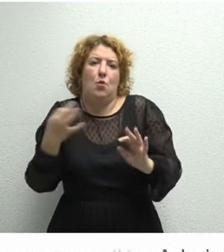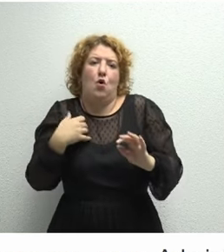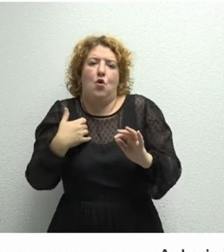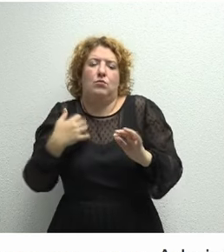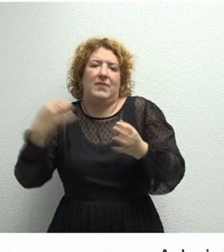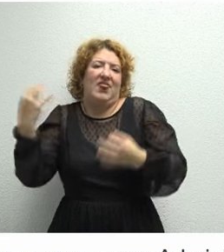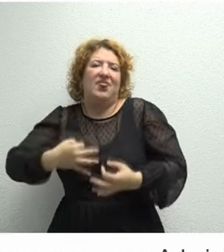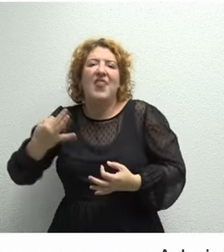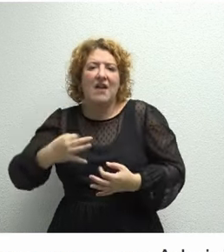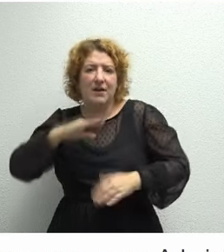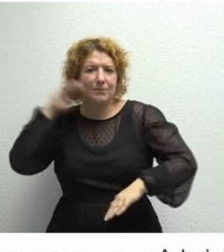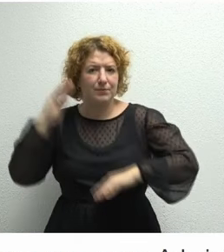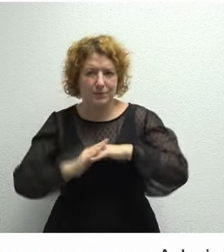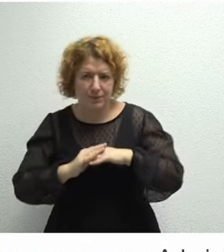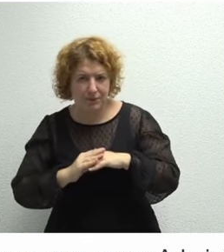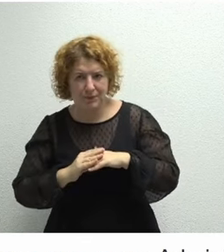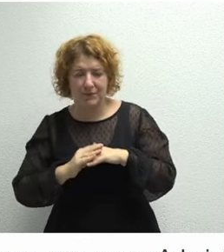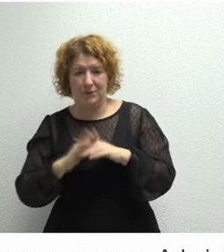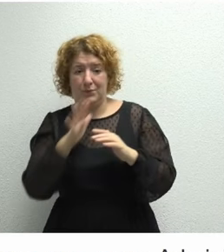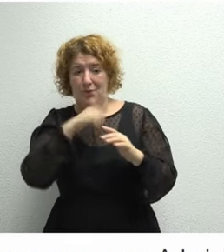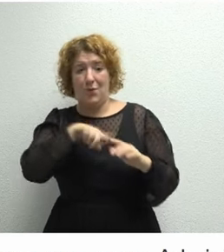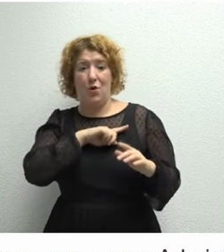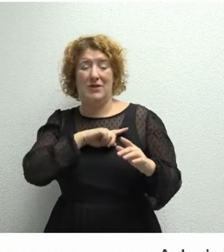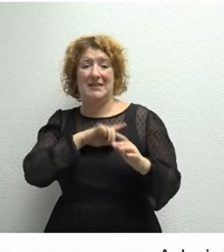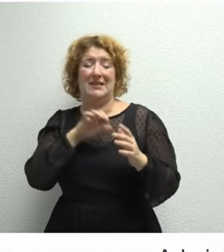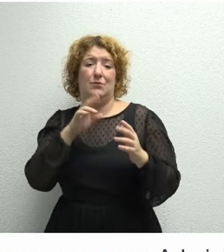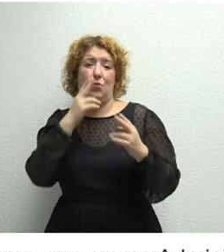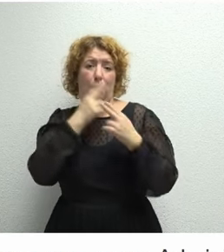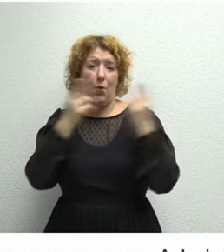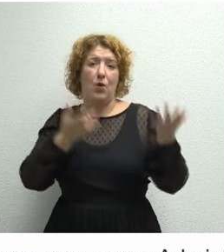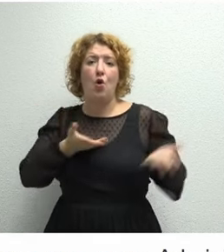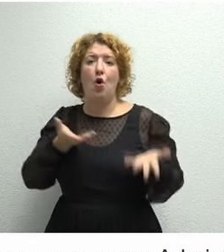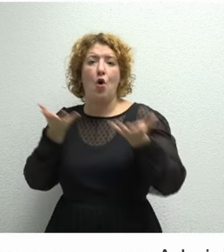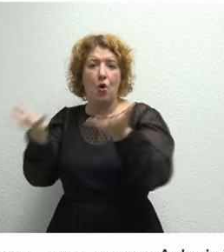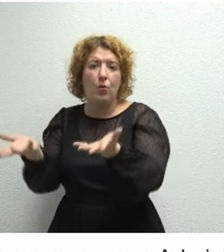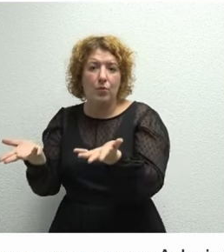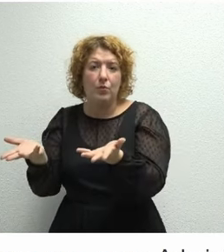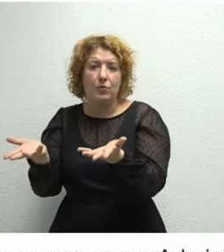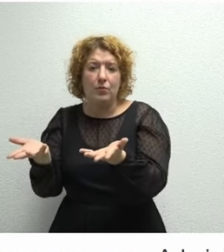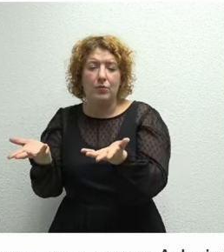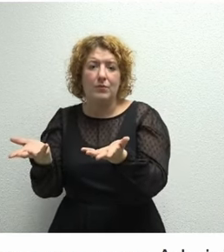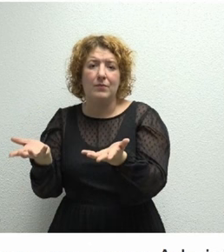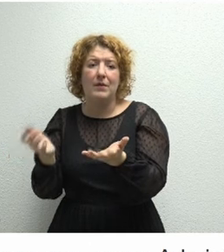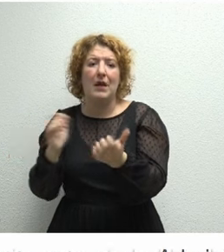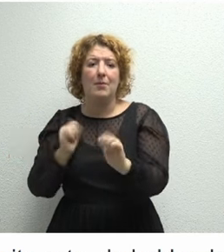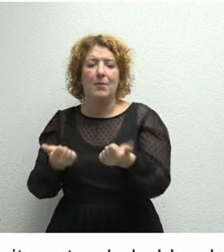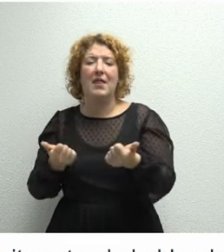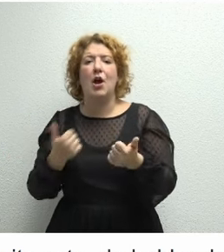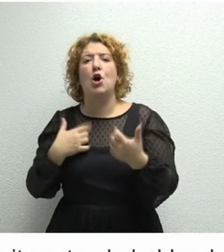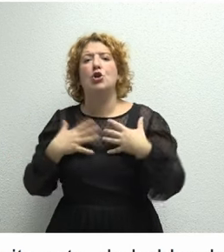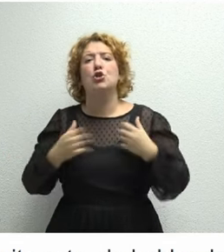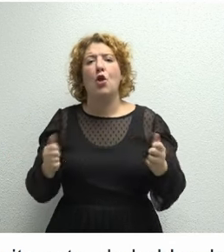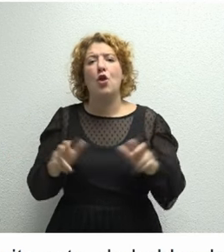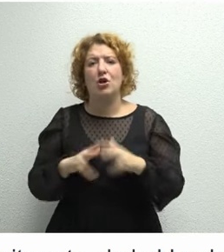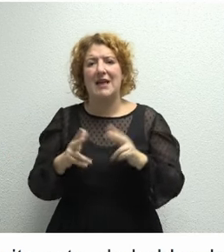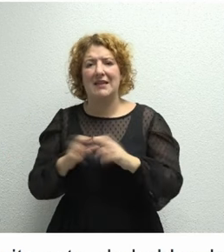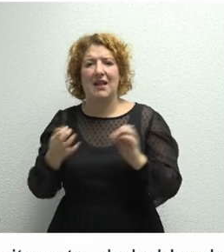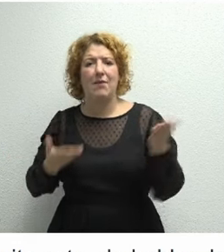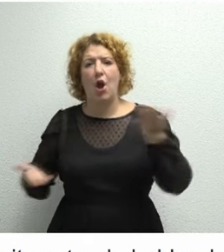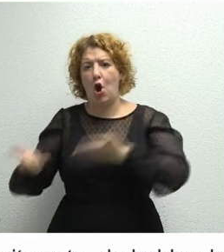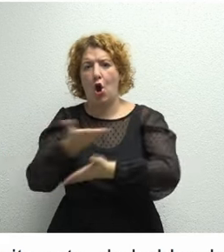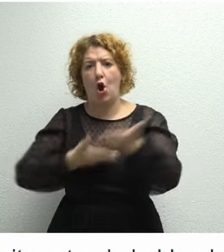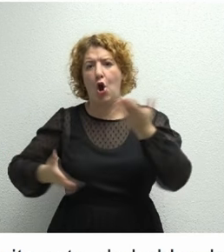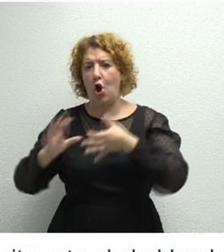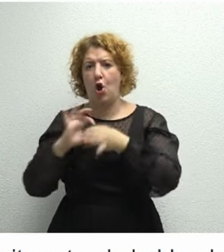un un deber que tenemos como servidores públicos de intentar que la coordinación sociosanitaria empiece aparecer en todo nuestro trabajo no no es nada